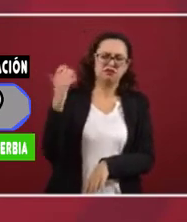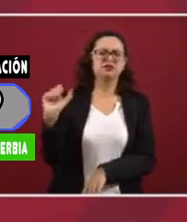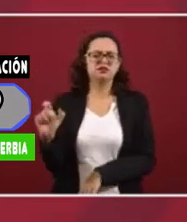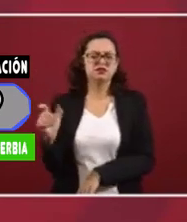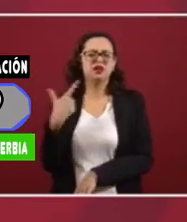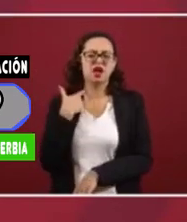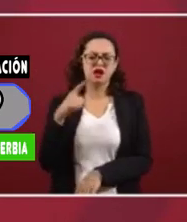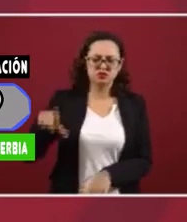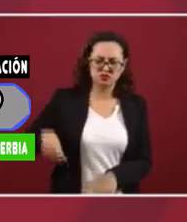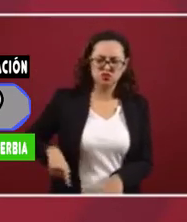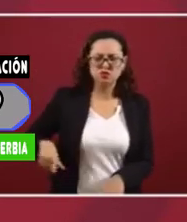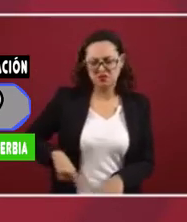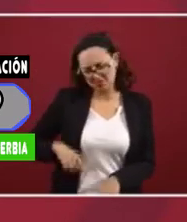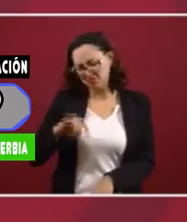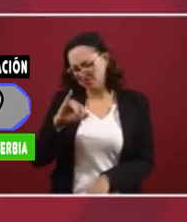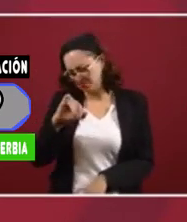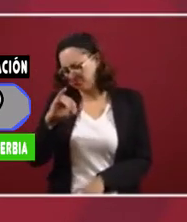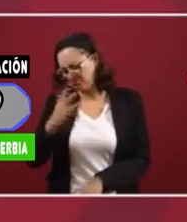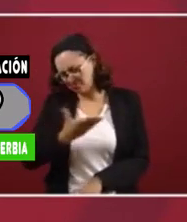las tomaban